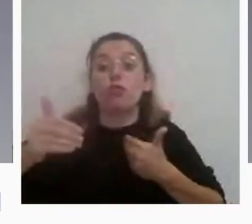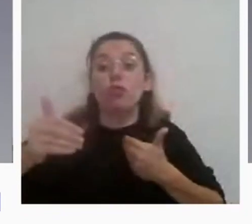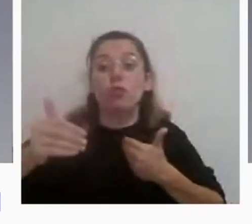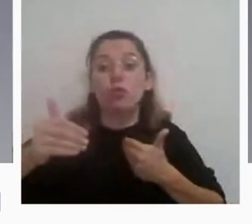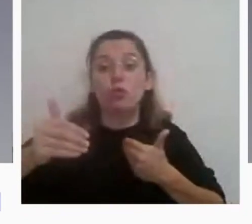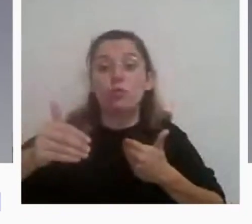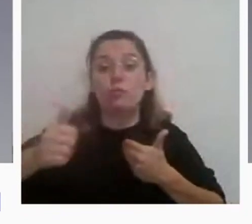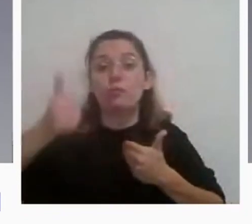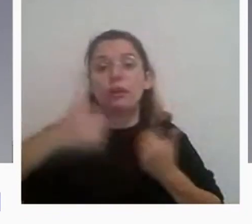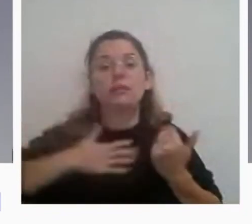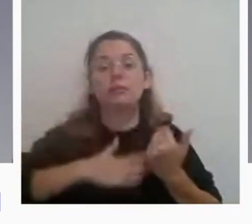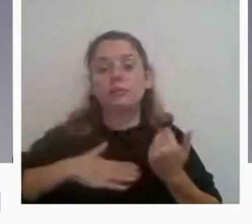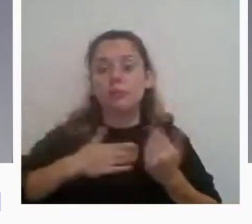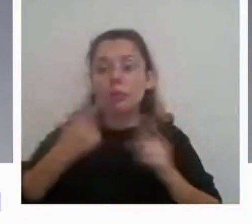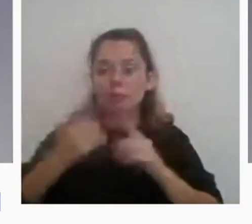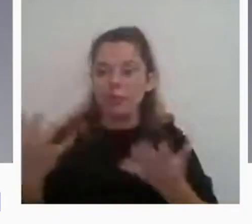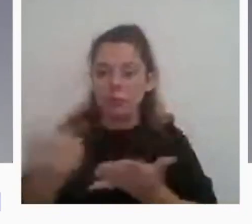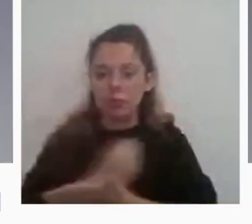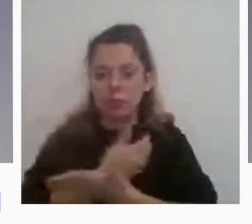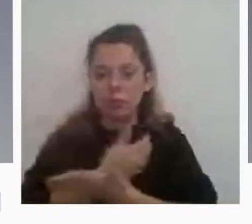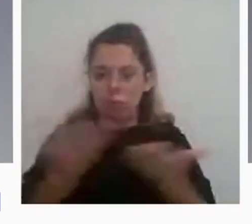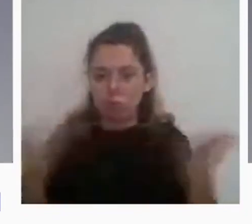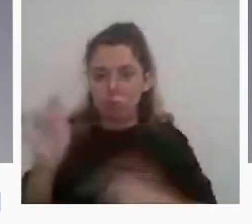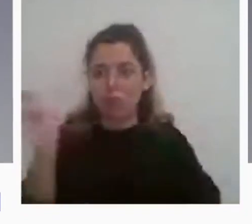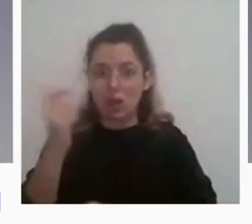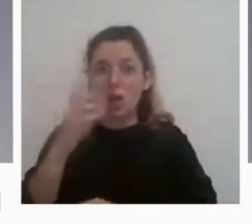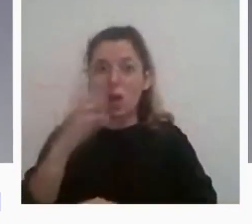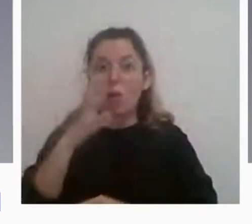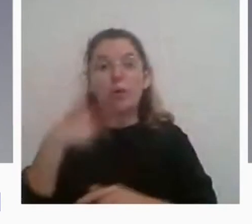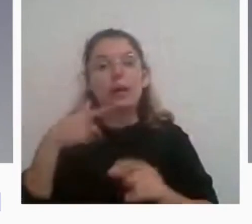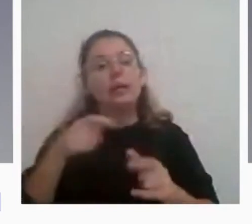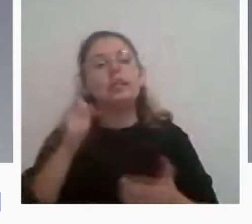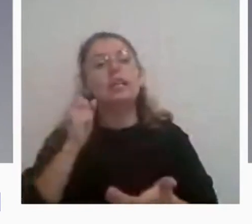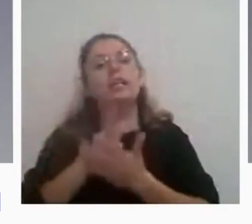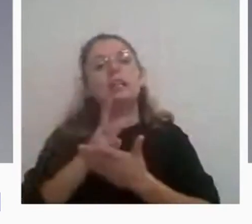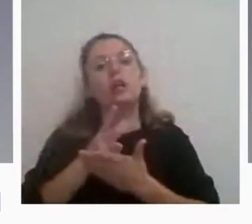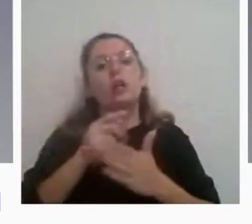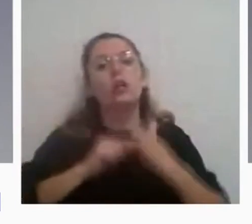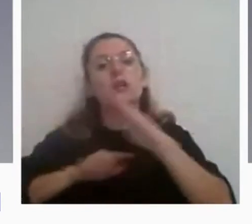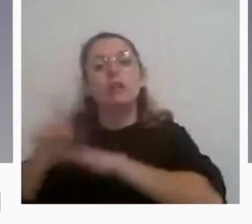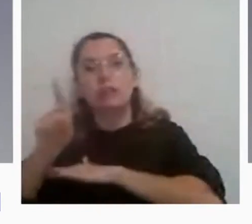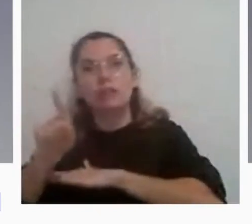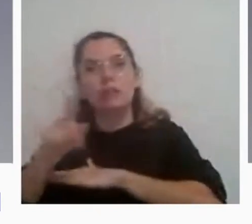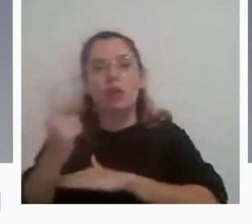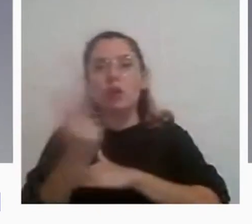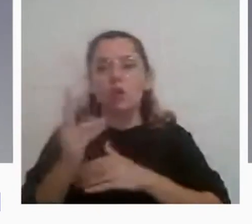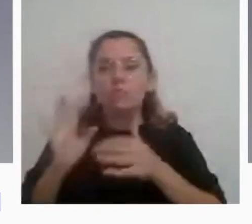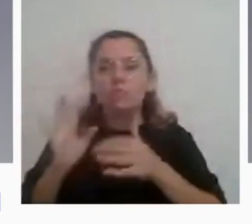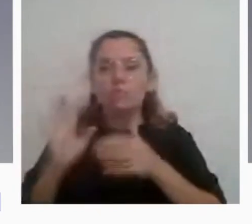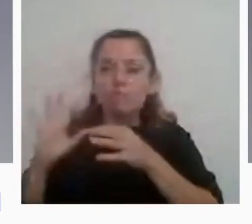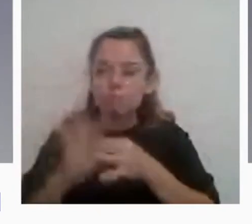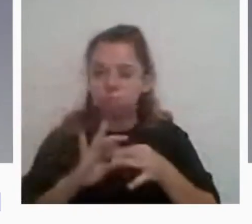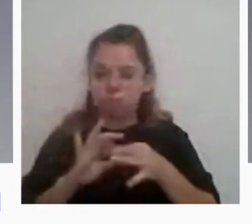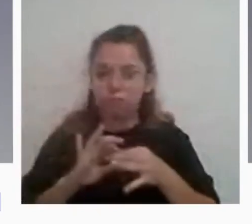confortable para todos, ¿no? Porque ese es lo grande desarrollo y desafío que tenemos que hacer. Un desarrollo con desafíos, eso es